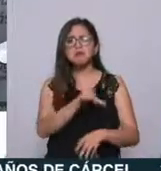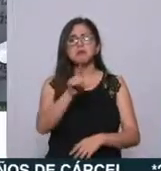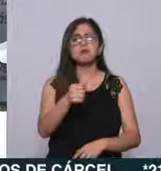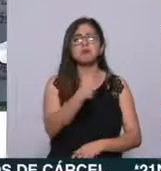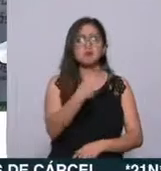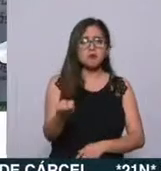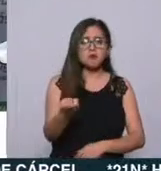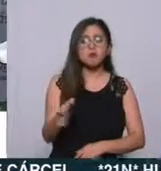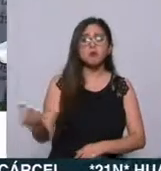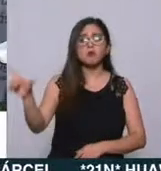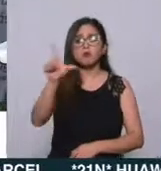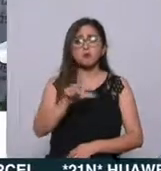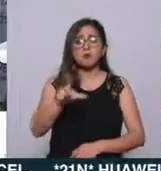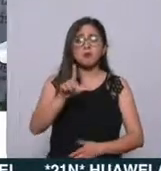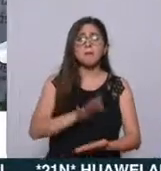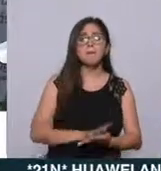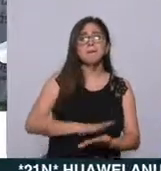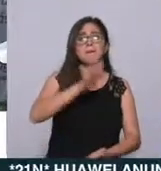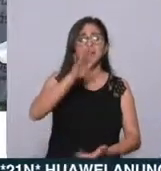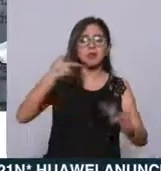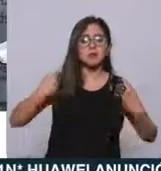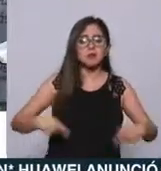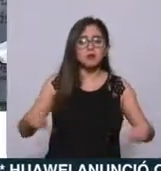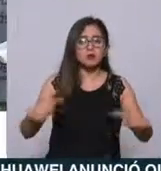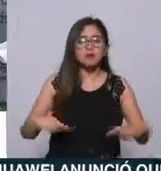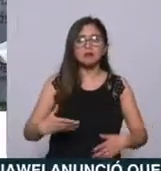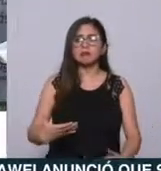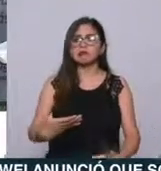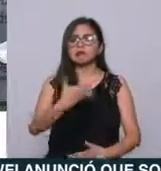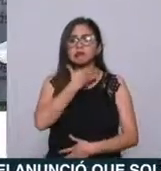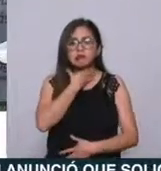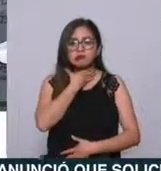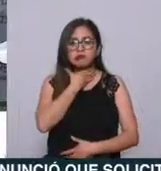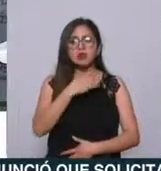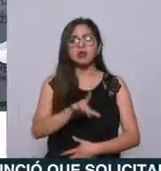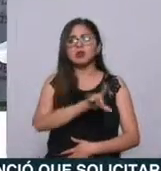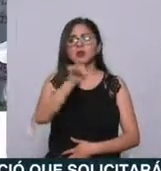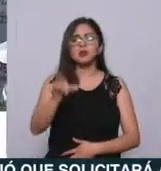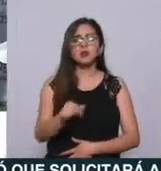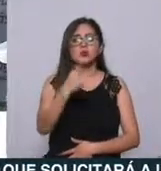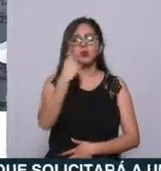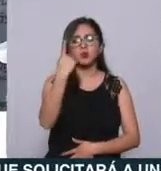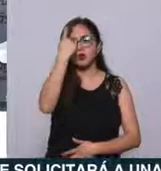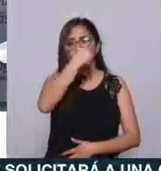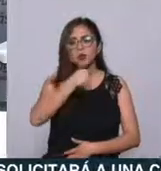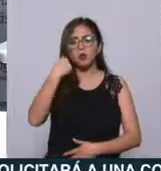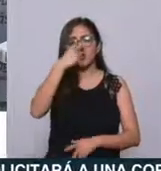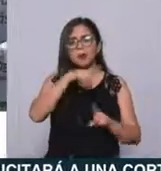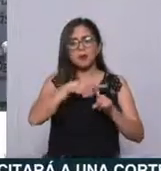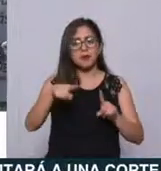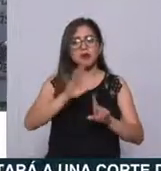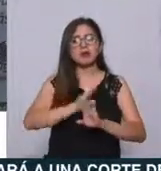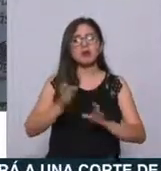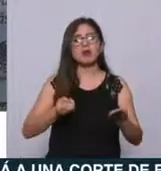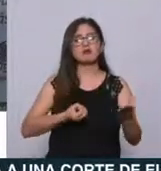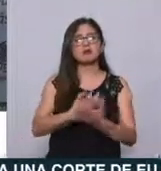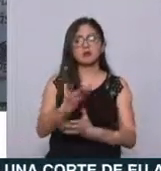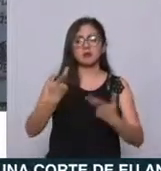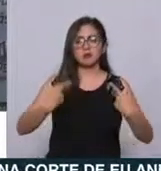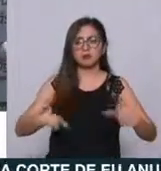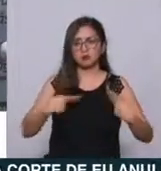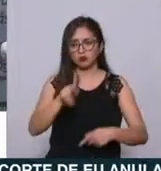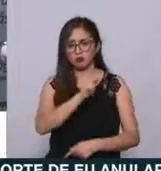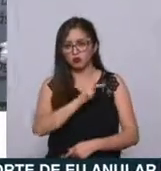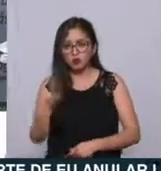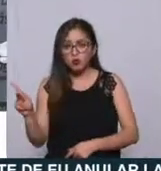ya se presentaron mucho más adultos, nos rebasó un poquito, pero en 1 hora y media empezamos a sacar a toda la gente. No